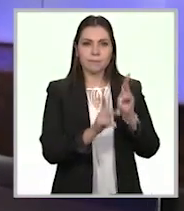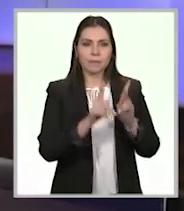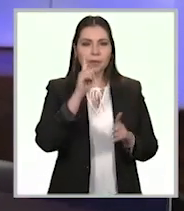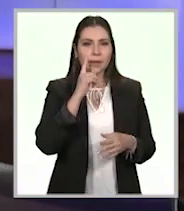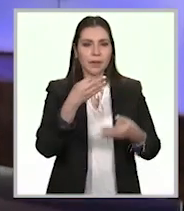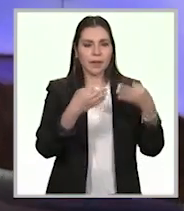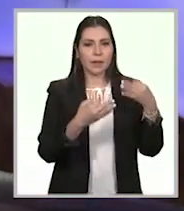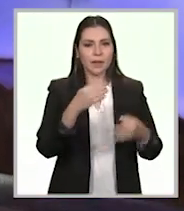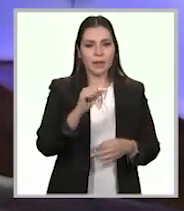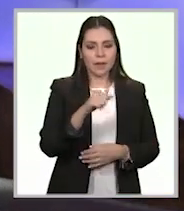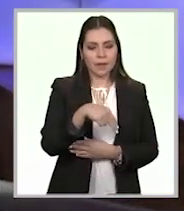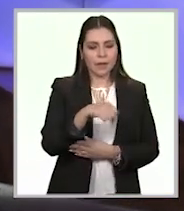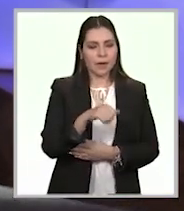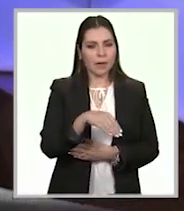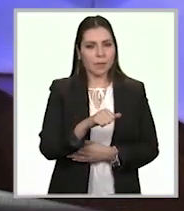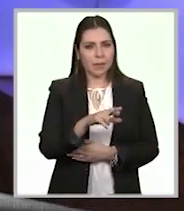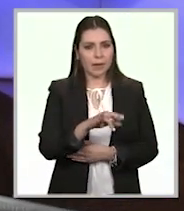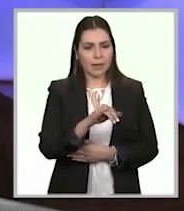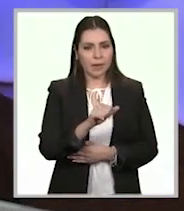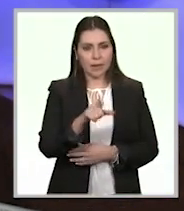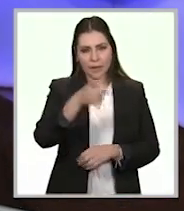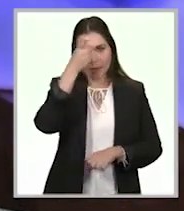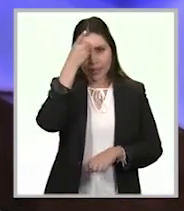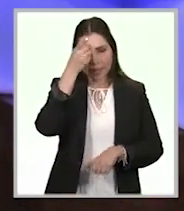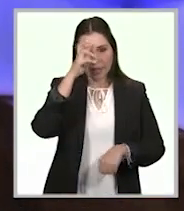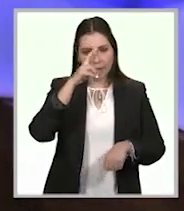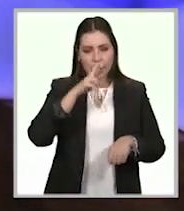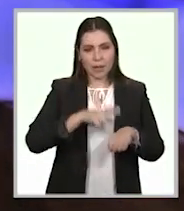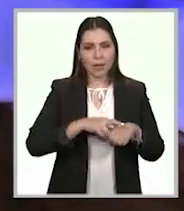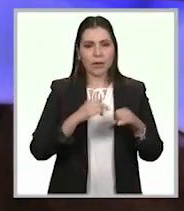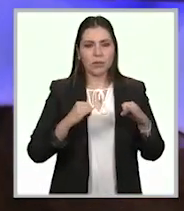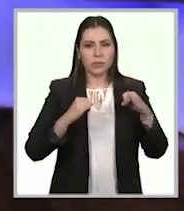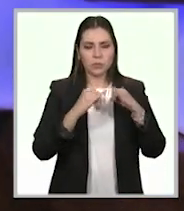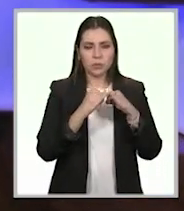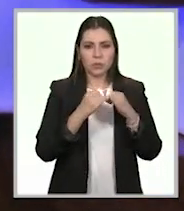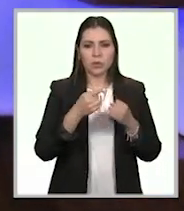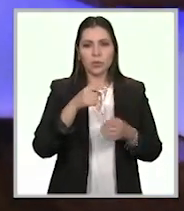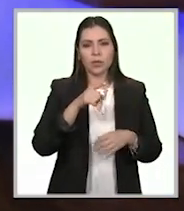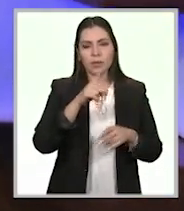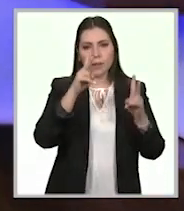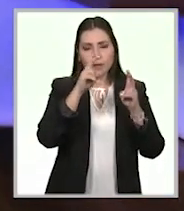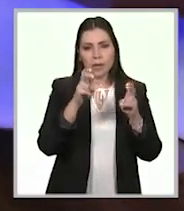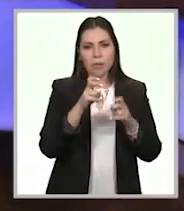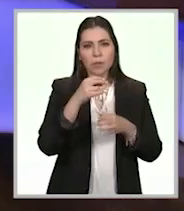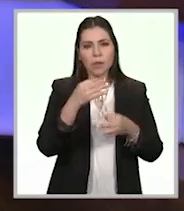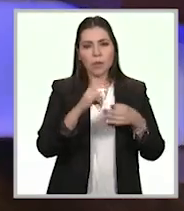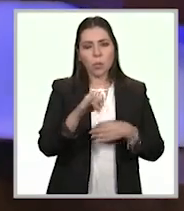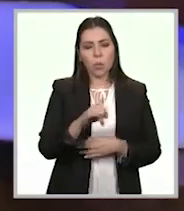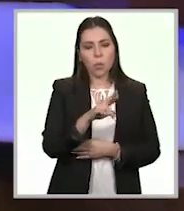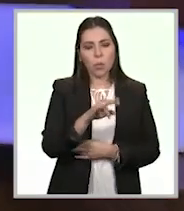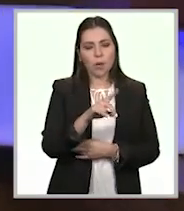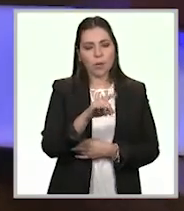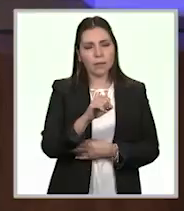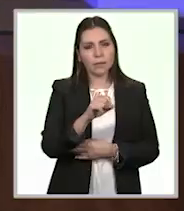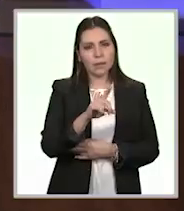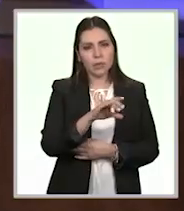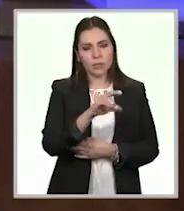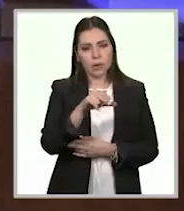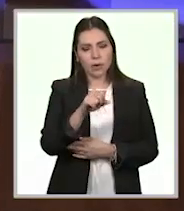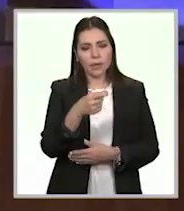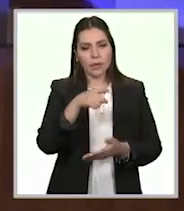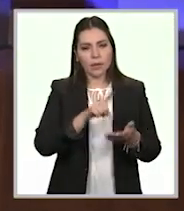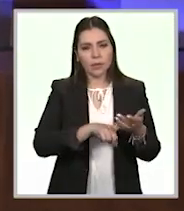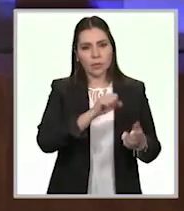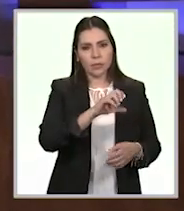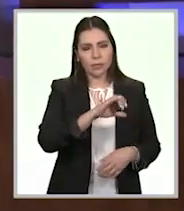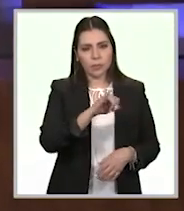Estamos hablando con la magistrada Ana María Ibarra Holguín, directora general del Centro de Estudios Constitucionales de la Suprema Corte de Justicia de la Nación. Ana María, hace un